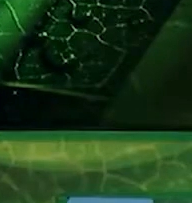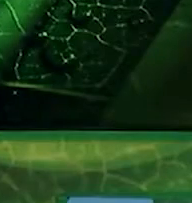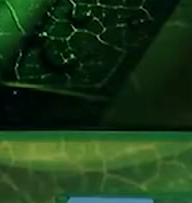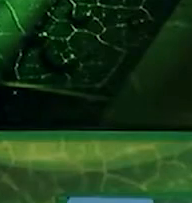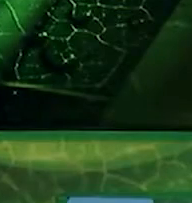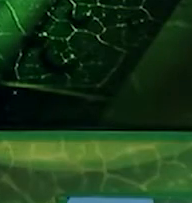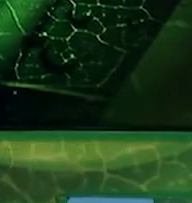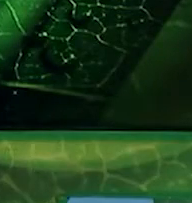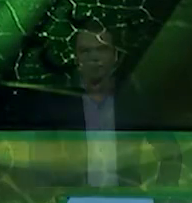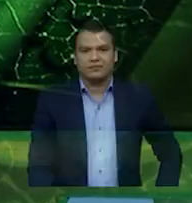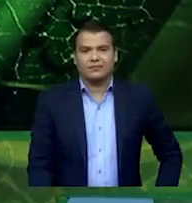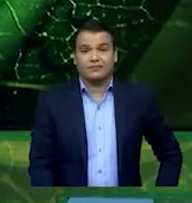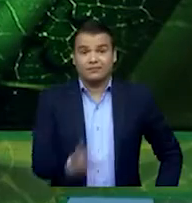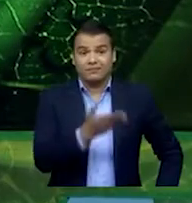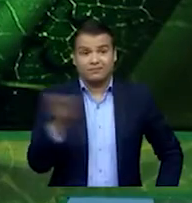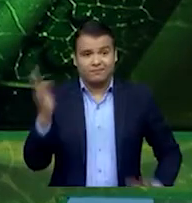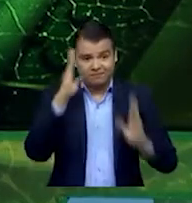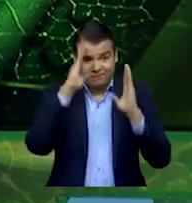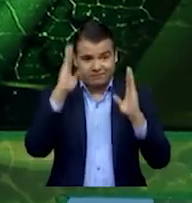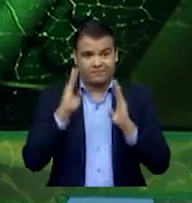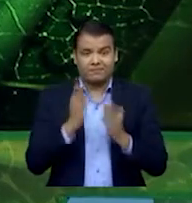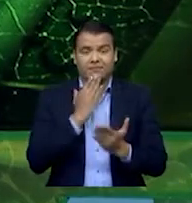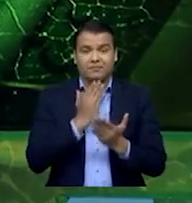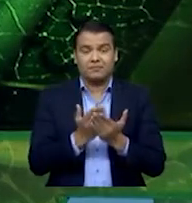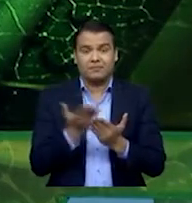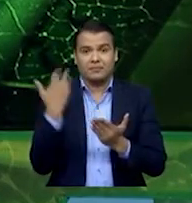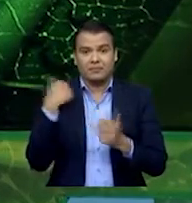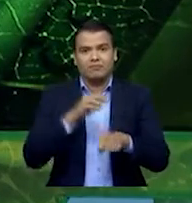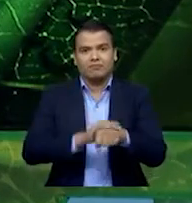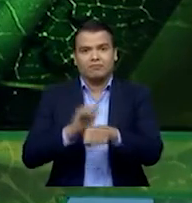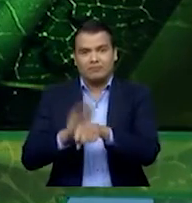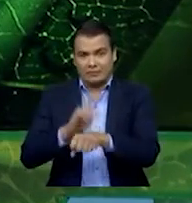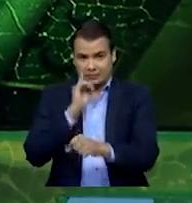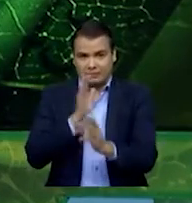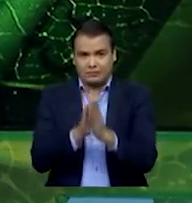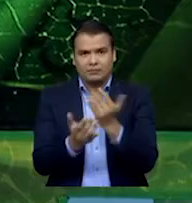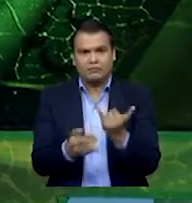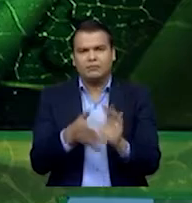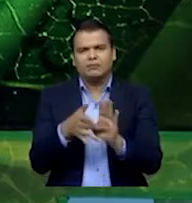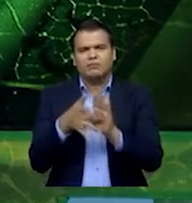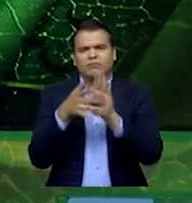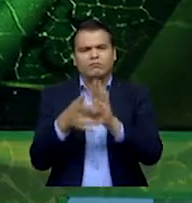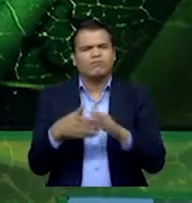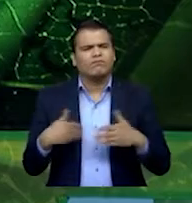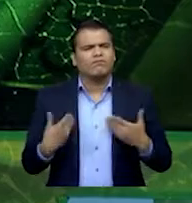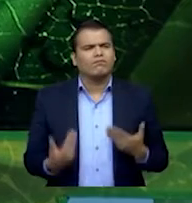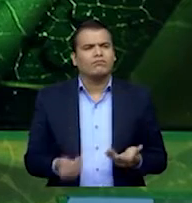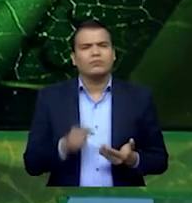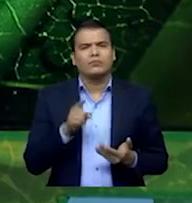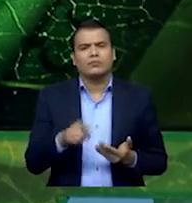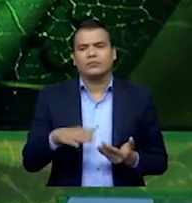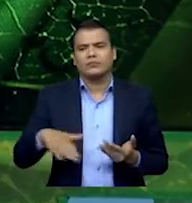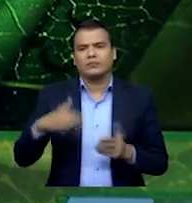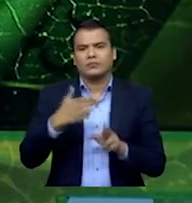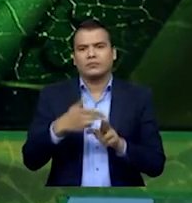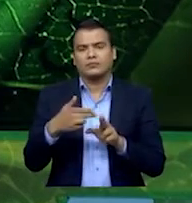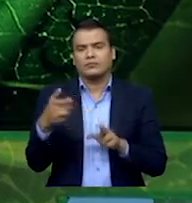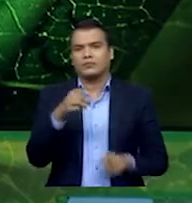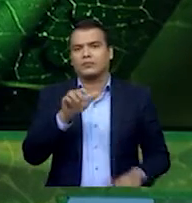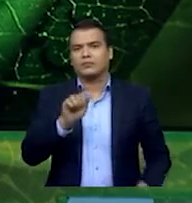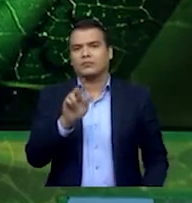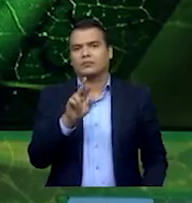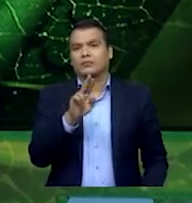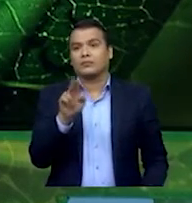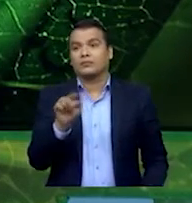qué bueno que siguen con nosotros tal como lo habíamos anunciado en este segmento hablaremos del renacimiento del ecoparque el lago de las garzas